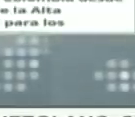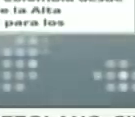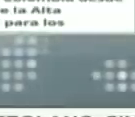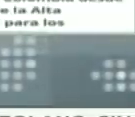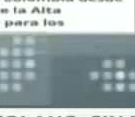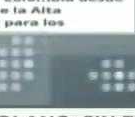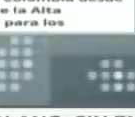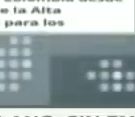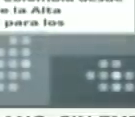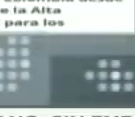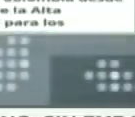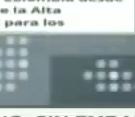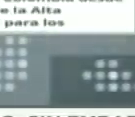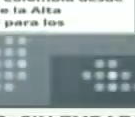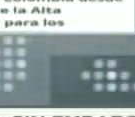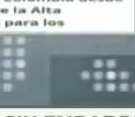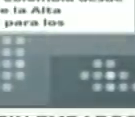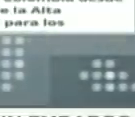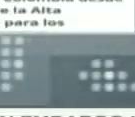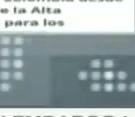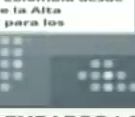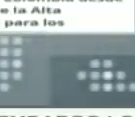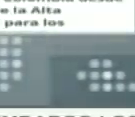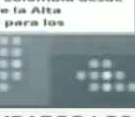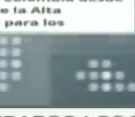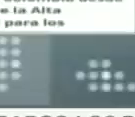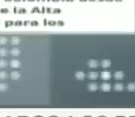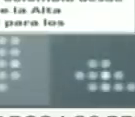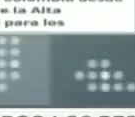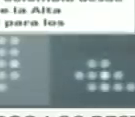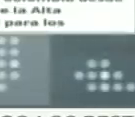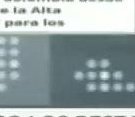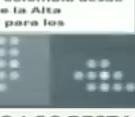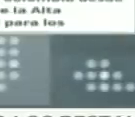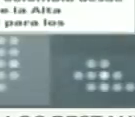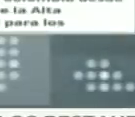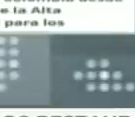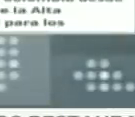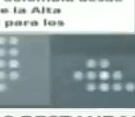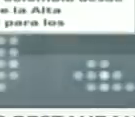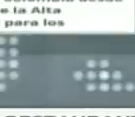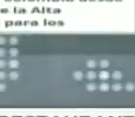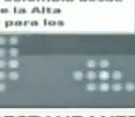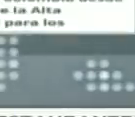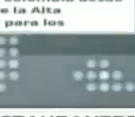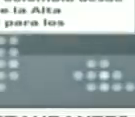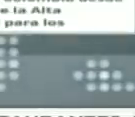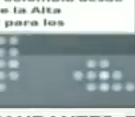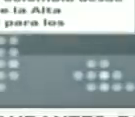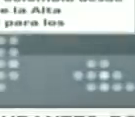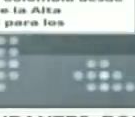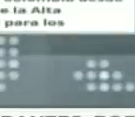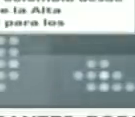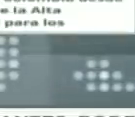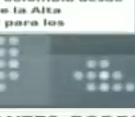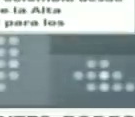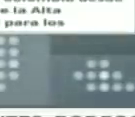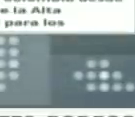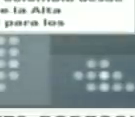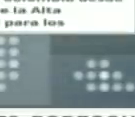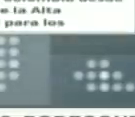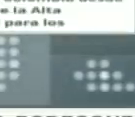de la Armada que estarán por allí haciendo presencia esporádica en los ríos, bueno, los pocos grupos que hay en la frontera